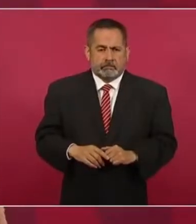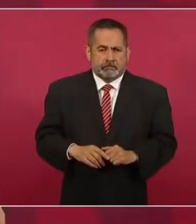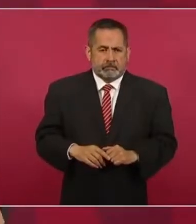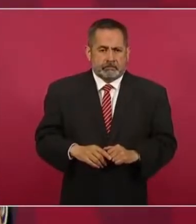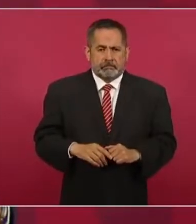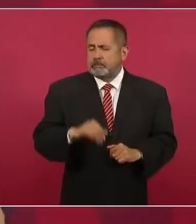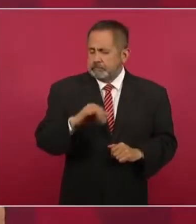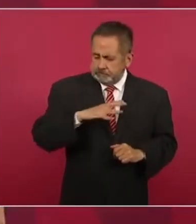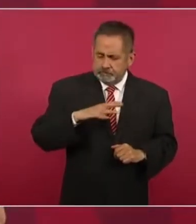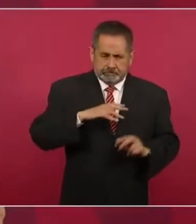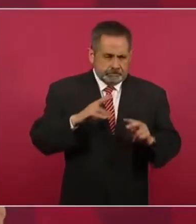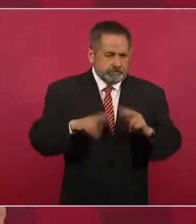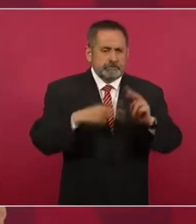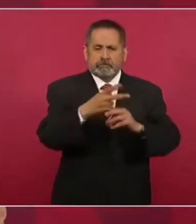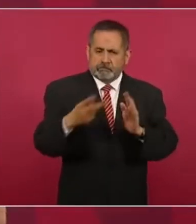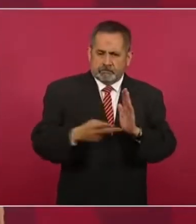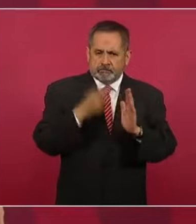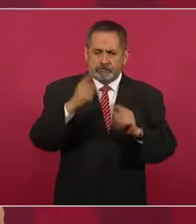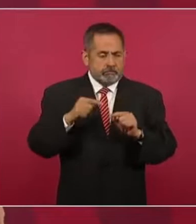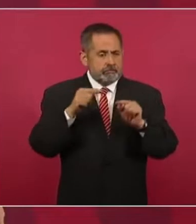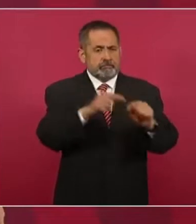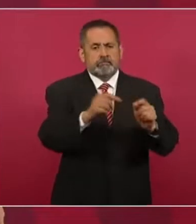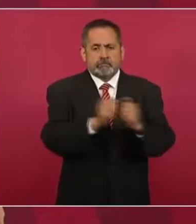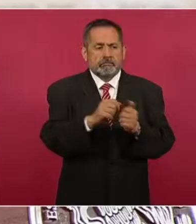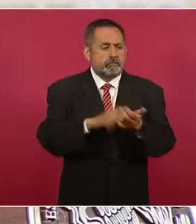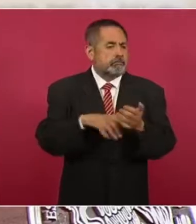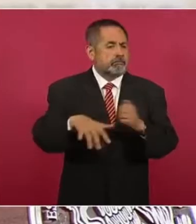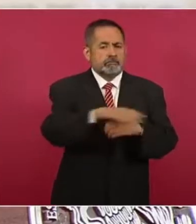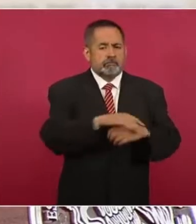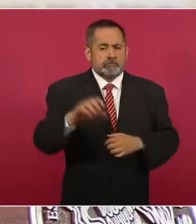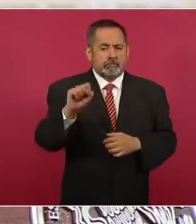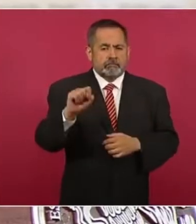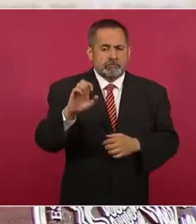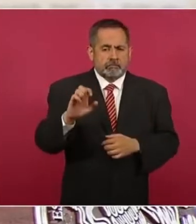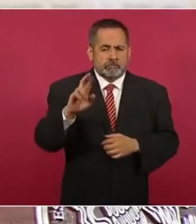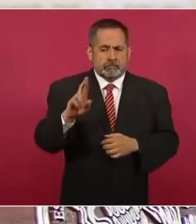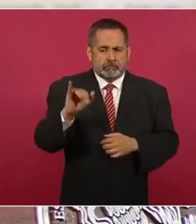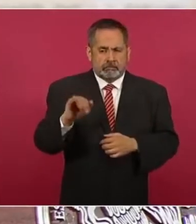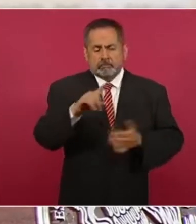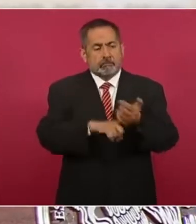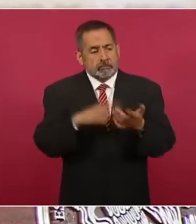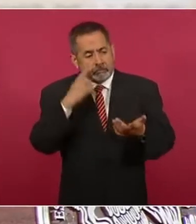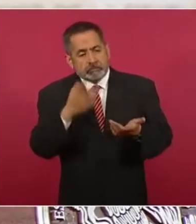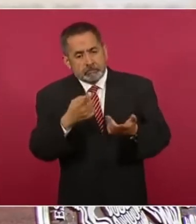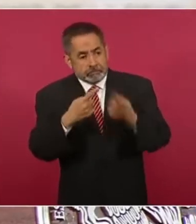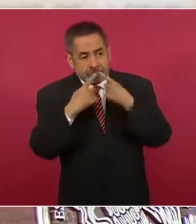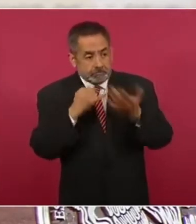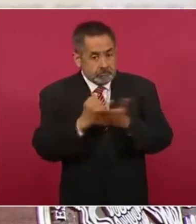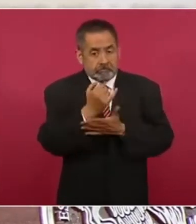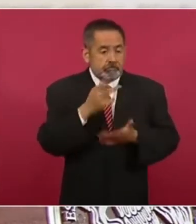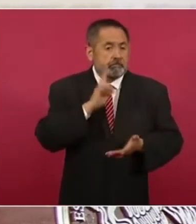y sí vamos de nuevo con los seris a ver qué decisión